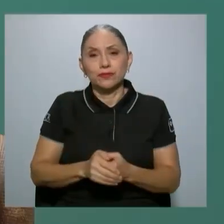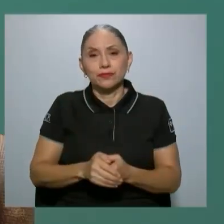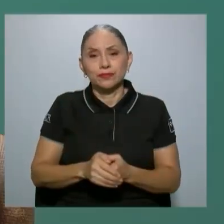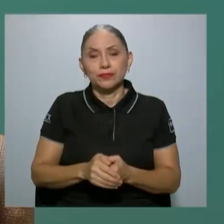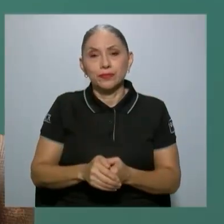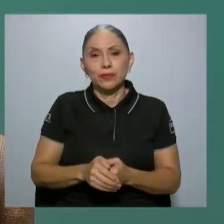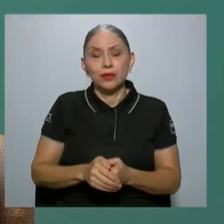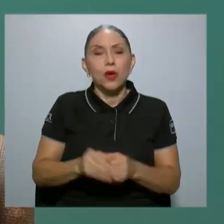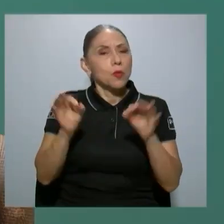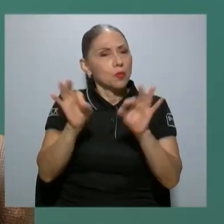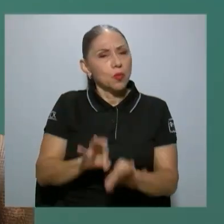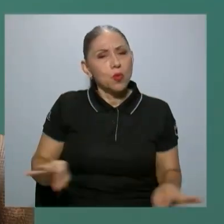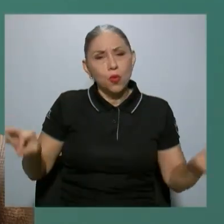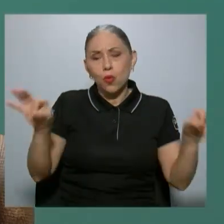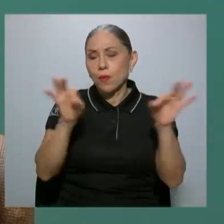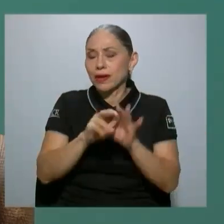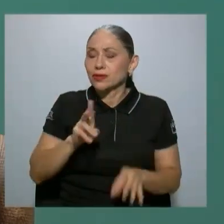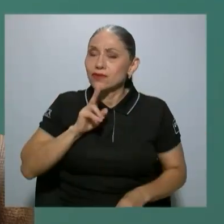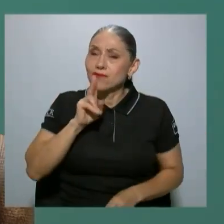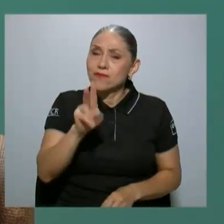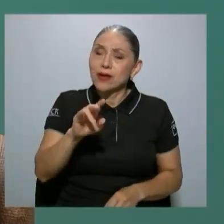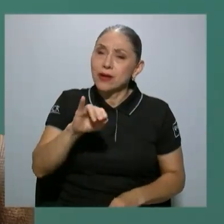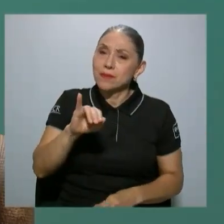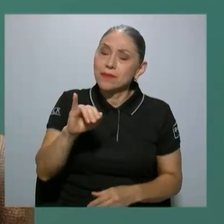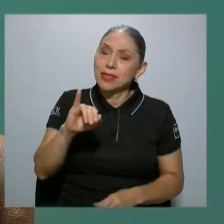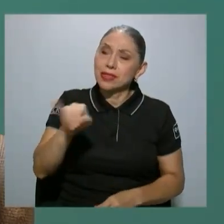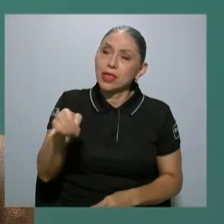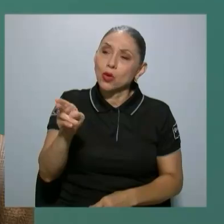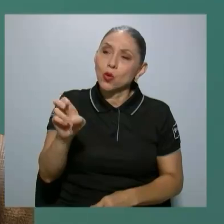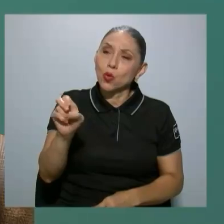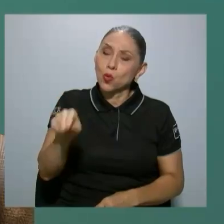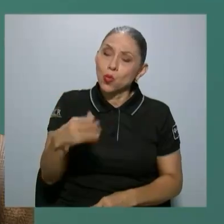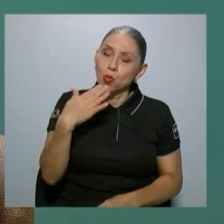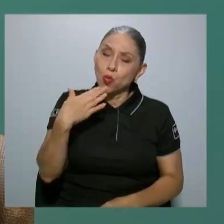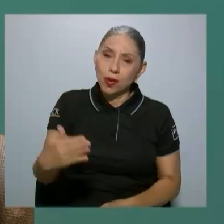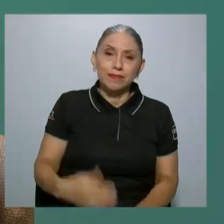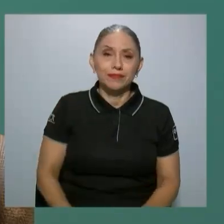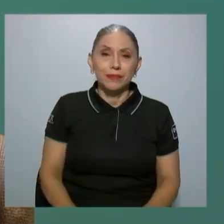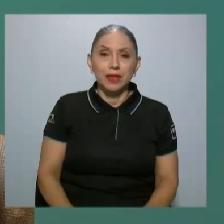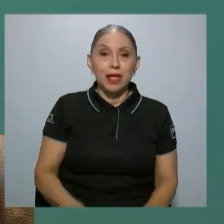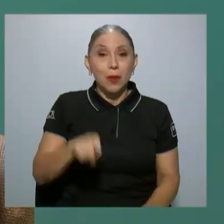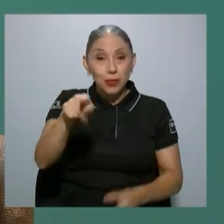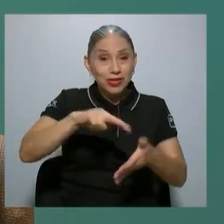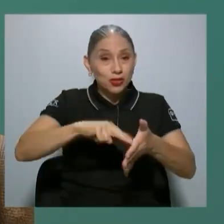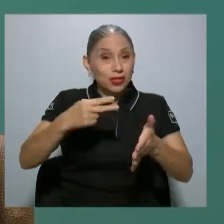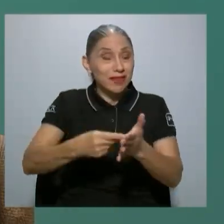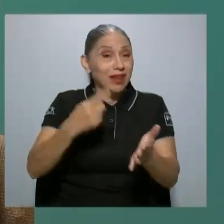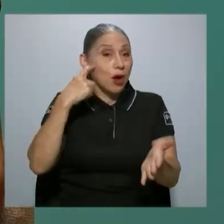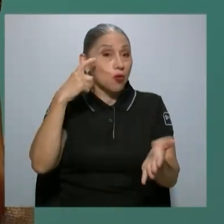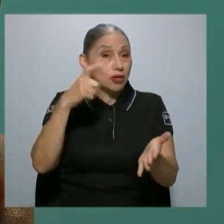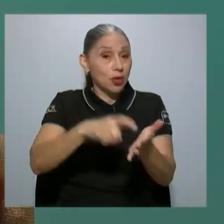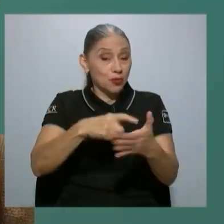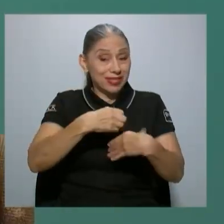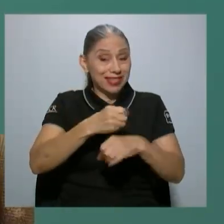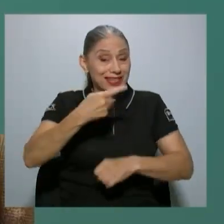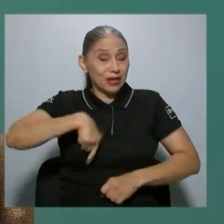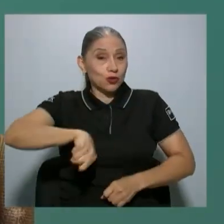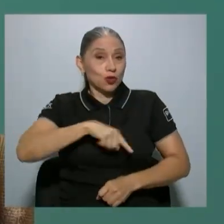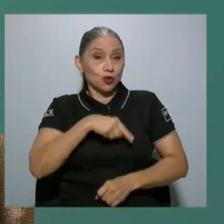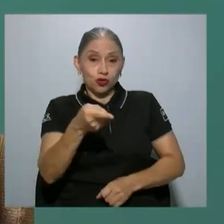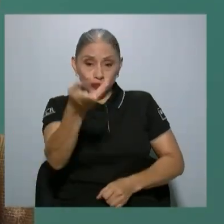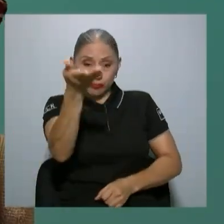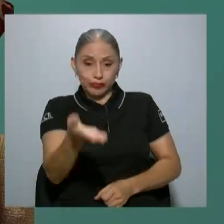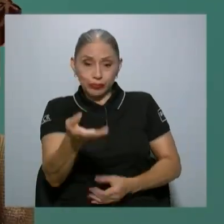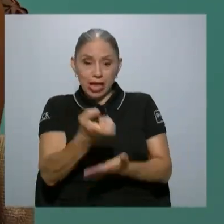muy valioso. Muchísimas gracias. Porque estamos hablando de un reconocimiento que viene de un economista que, además de ser nuestro